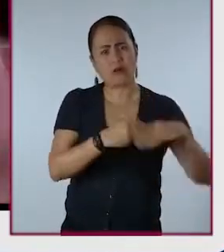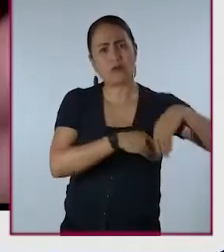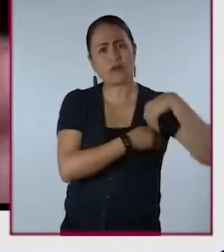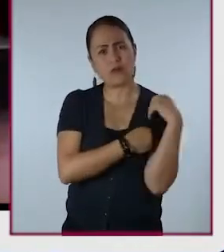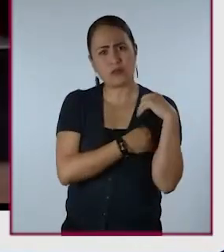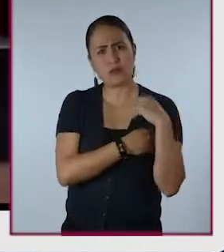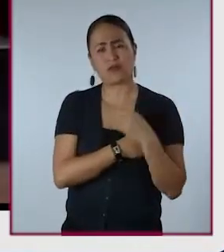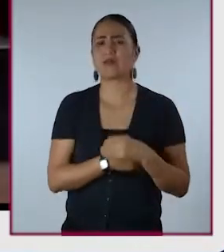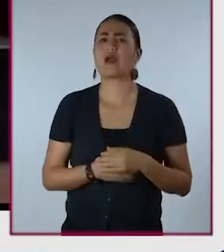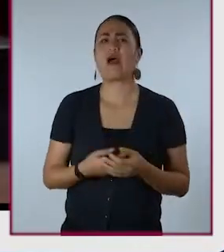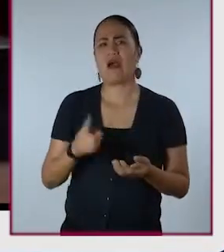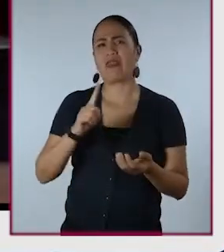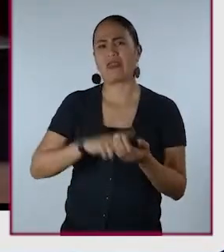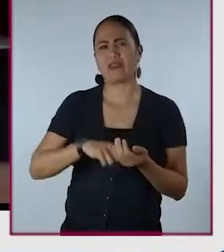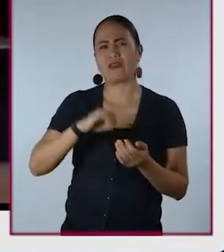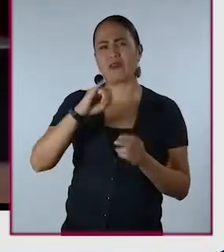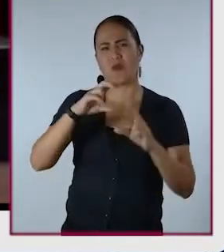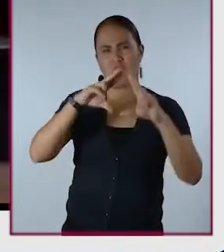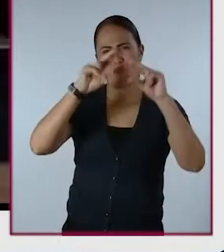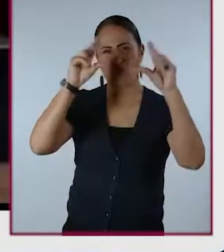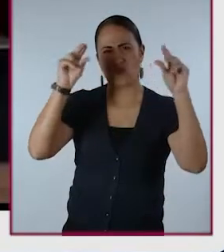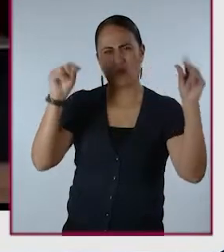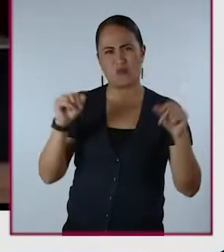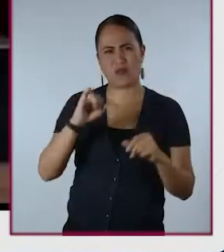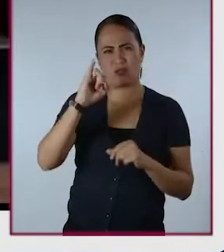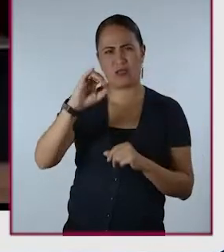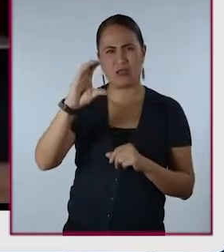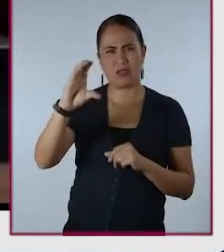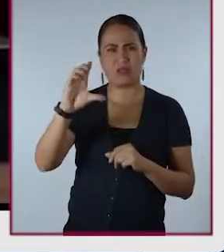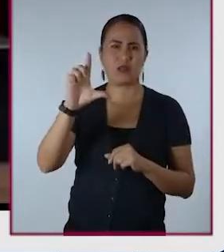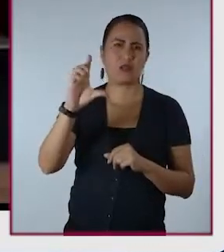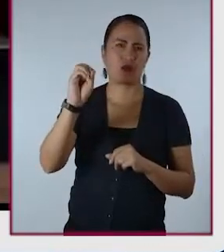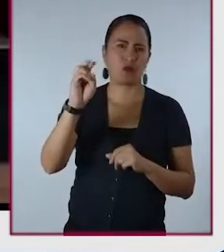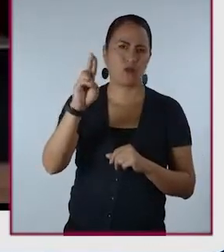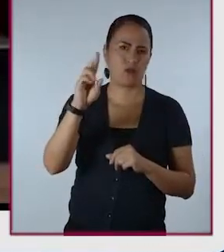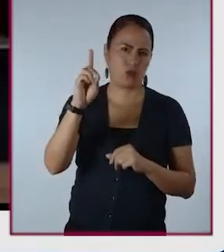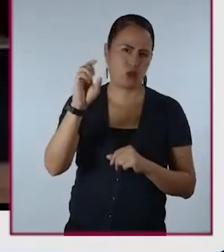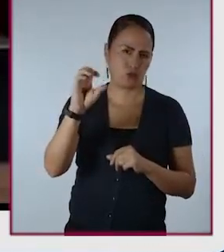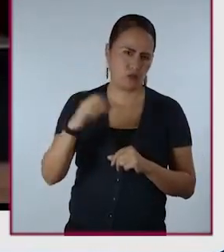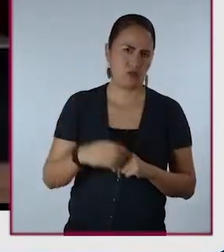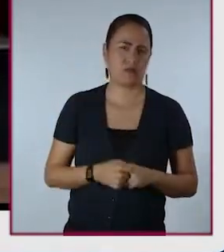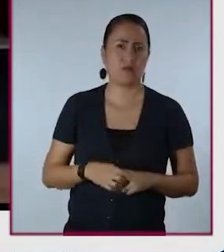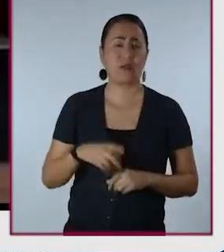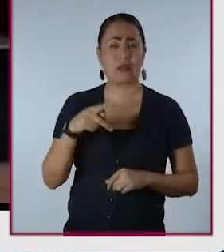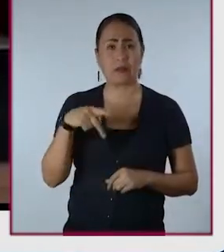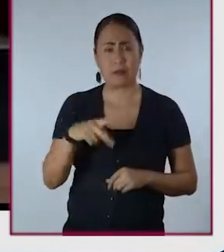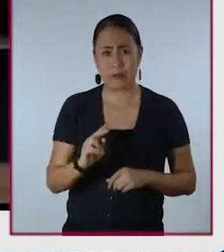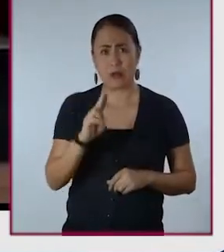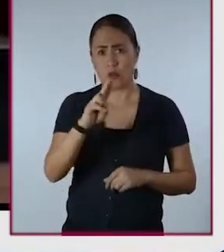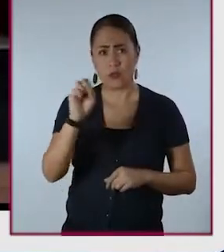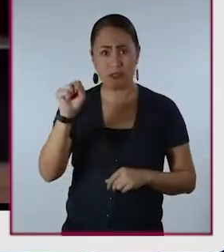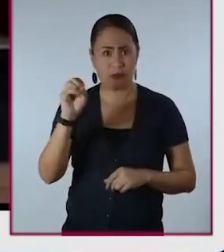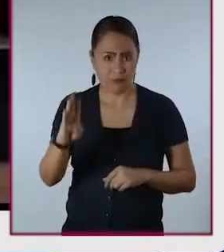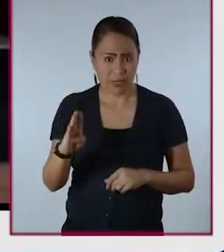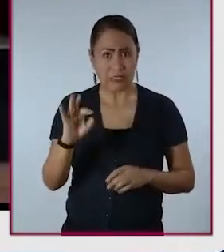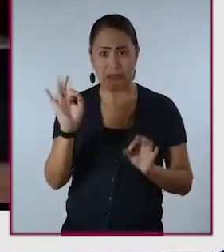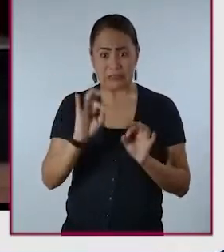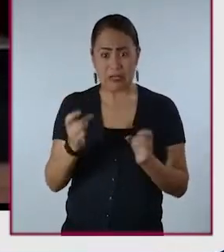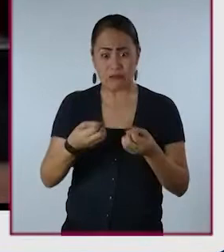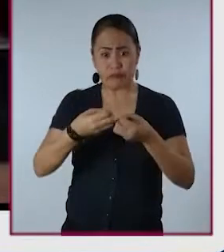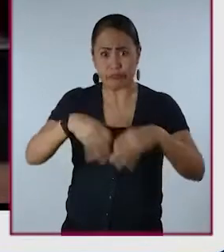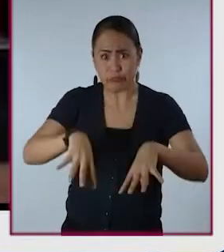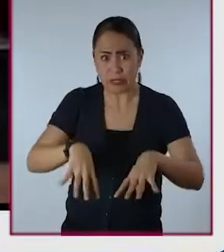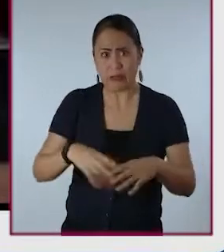tu iCloud o a tu nube o a tu USB, pero no vayas a pisar el USB, no